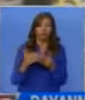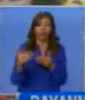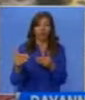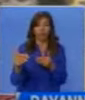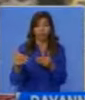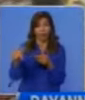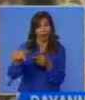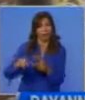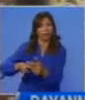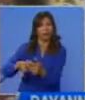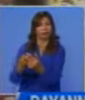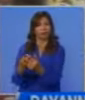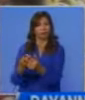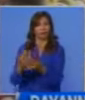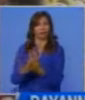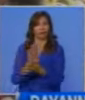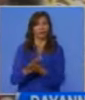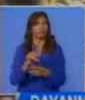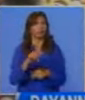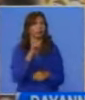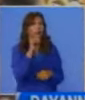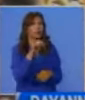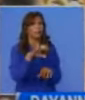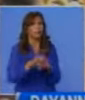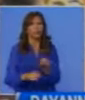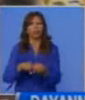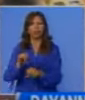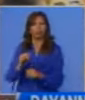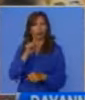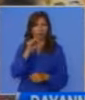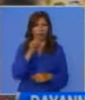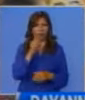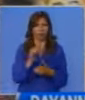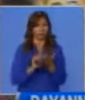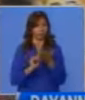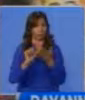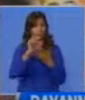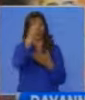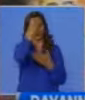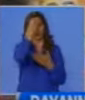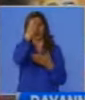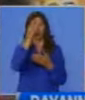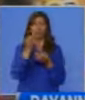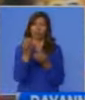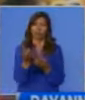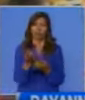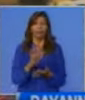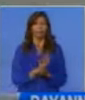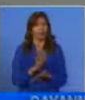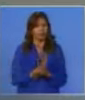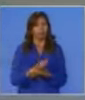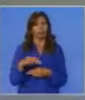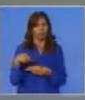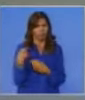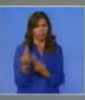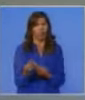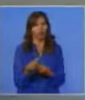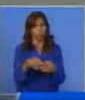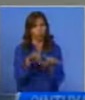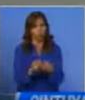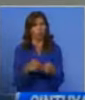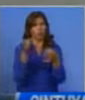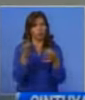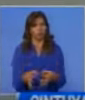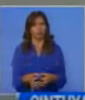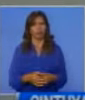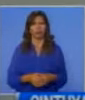de ellos continúan con problemas. Sin embargo, las autoridades del Ministerio de Educación han garantizado que tendrán cupo. En el mes de marzo,